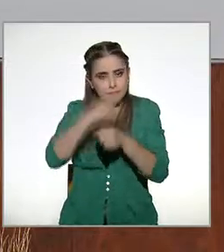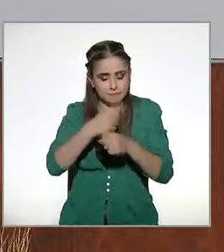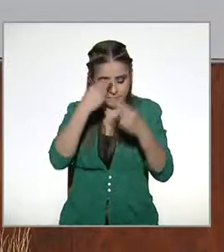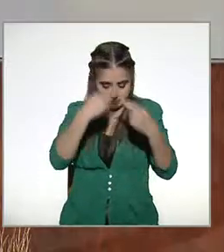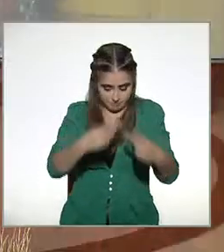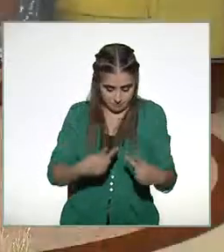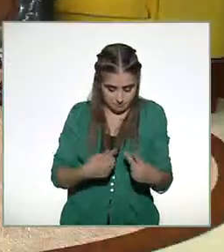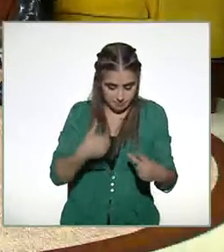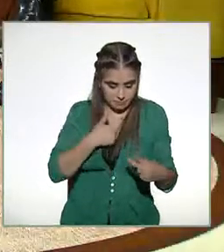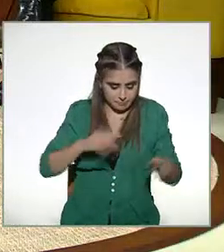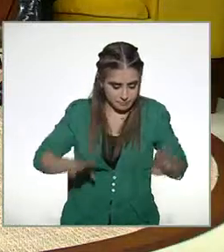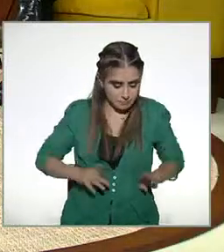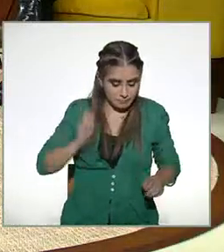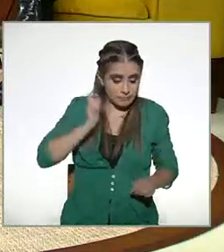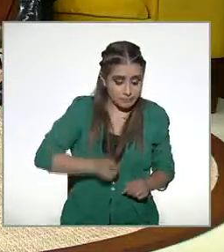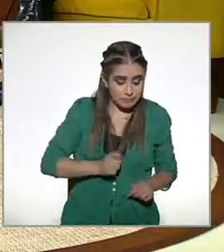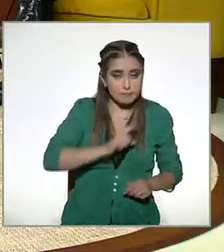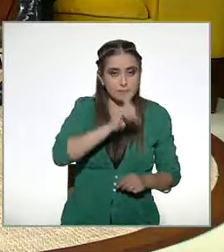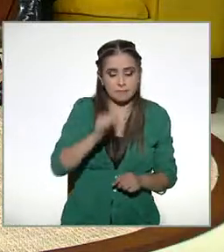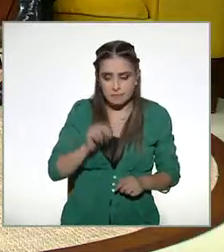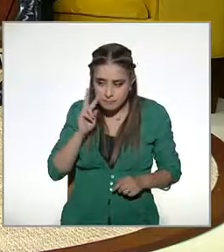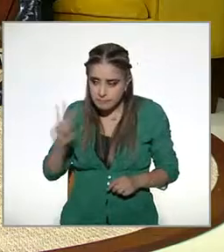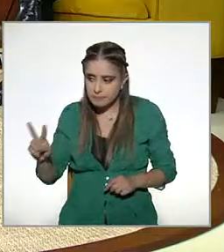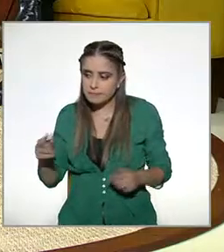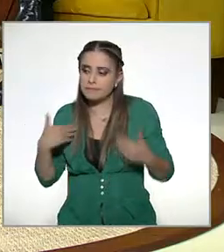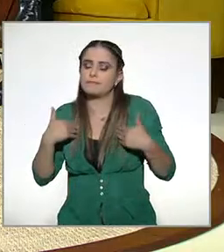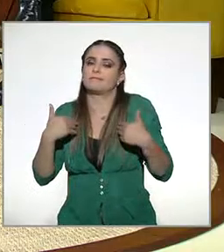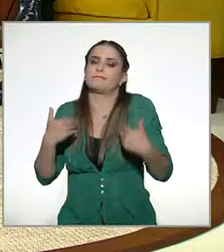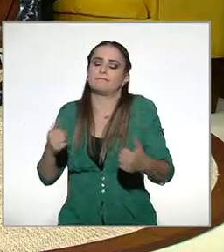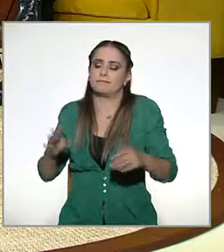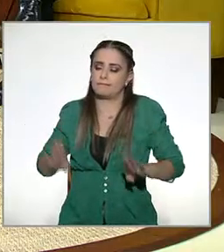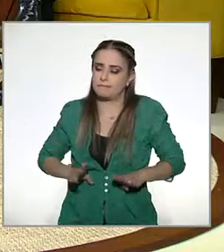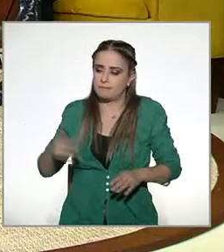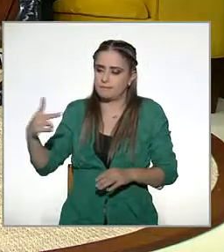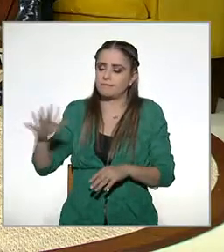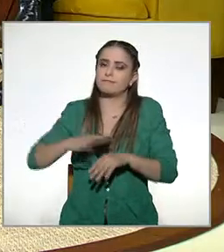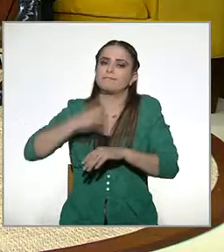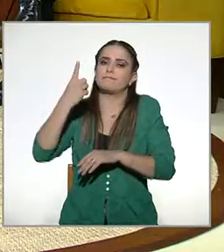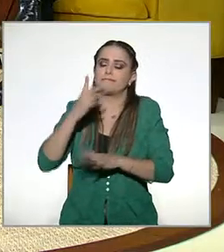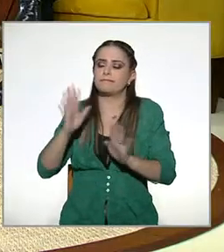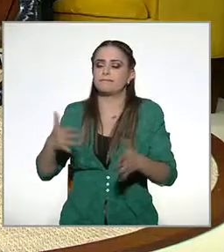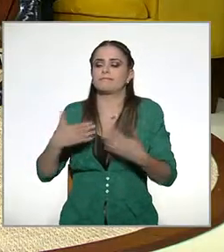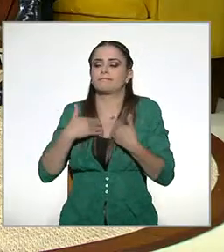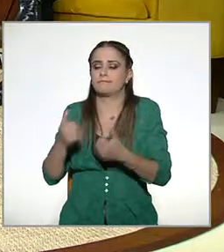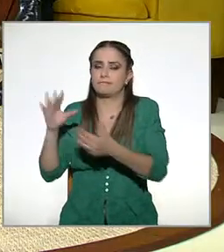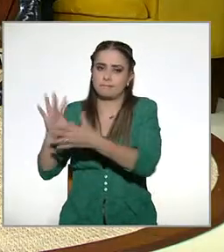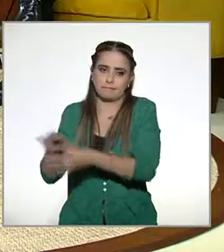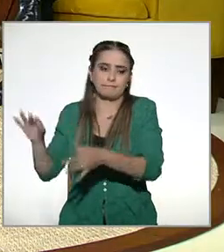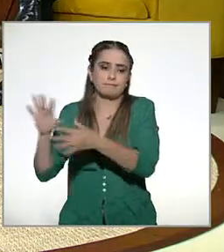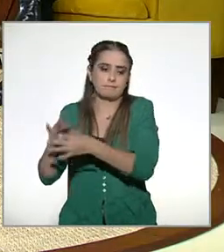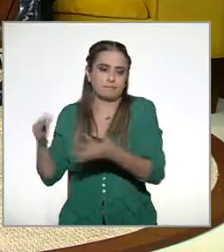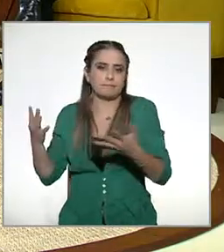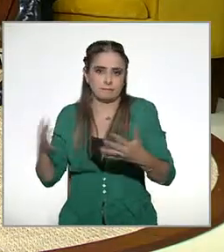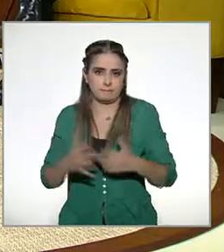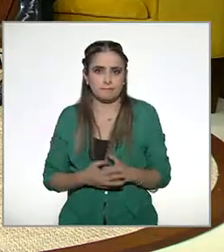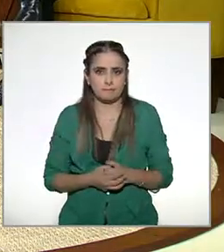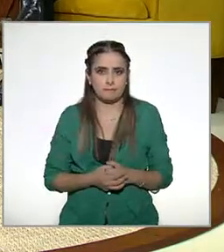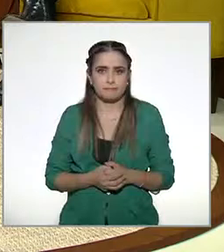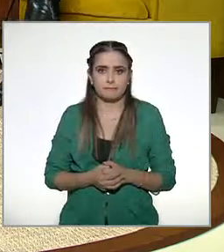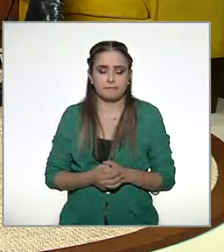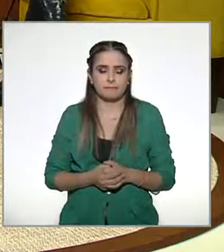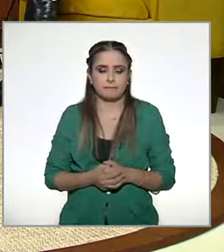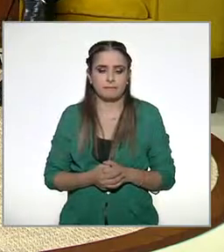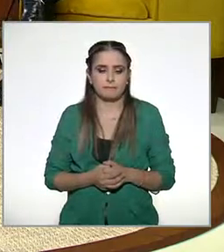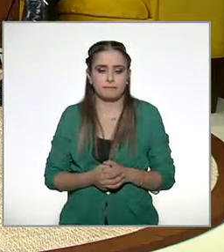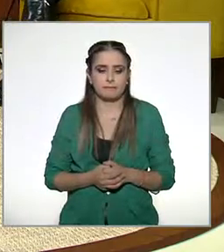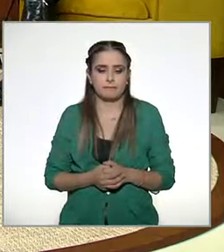nosotros mismos también en aras de entender por qué nuestros hijos también de repente son así hay una moscota una